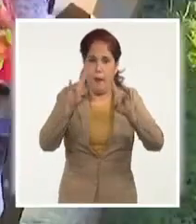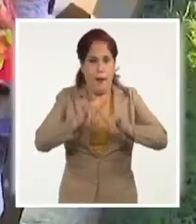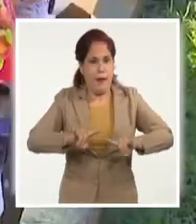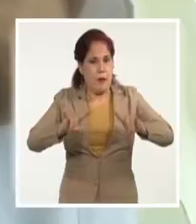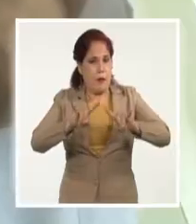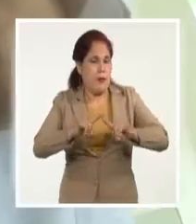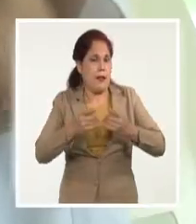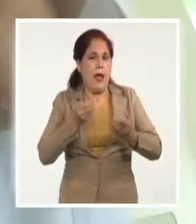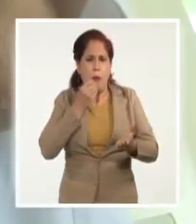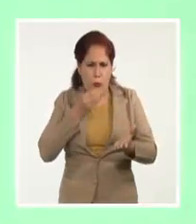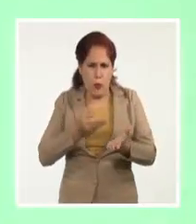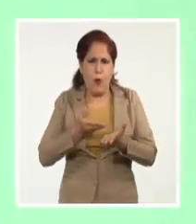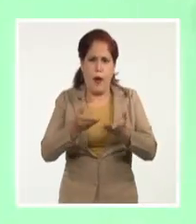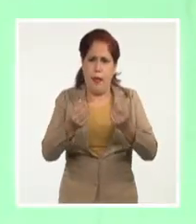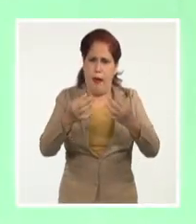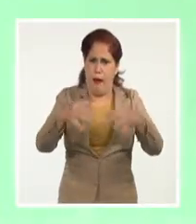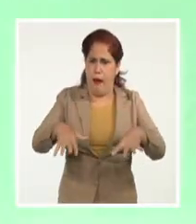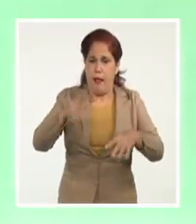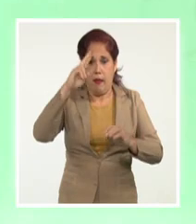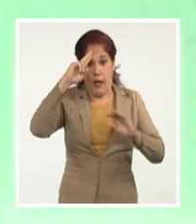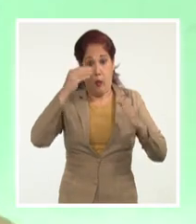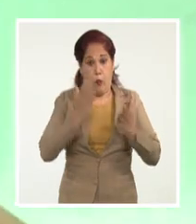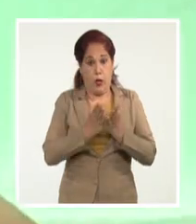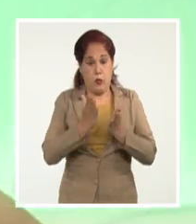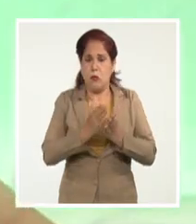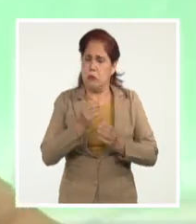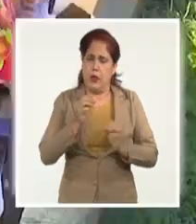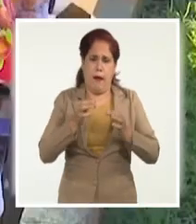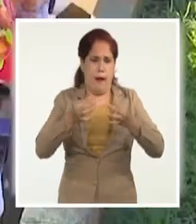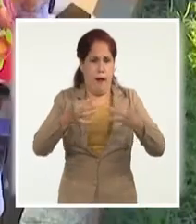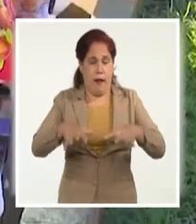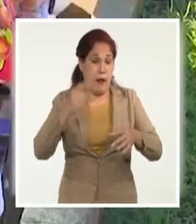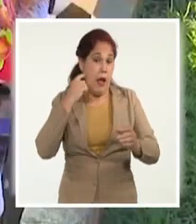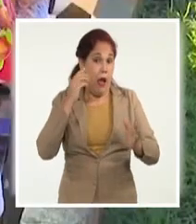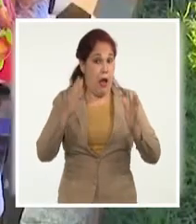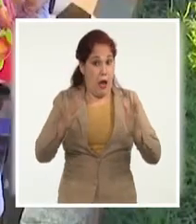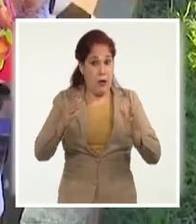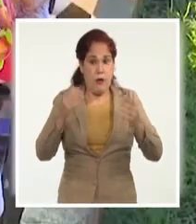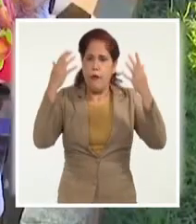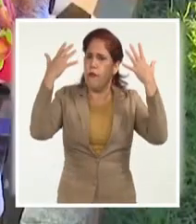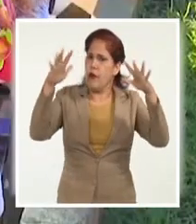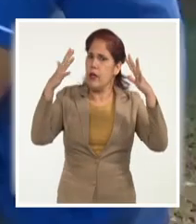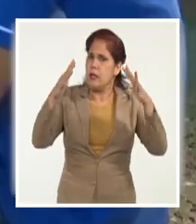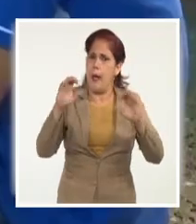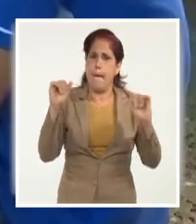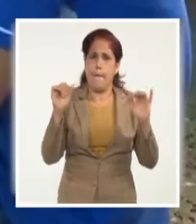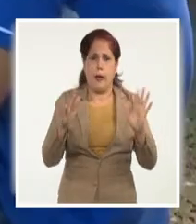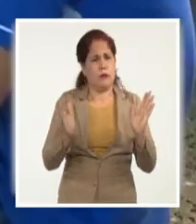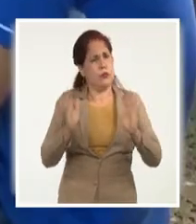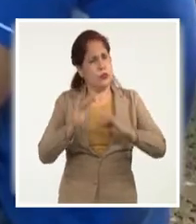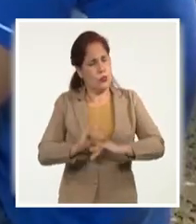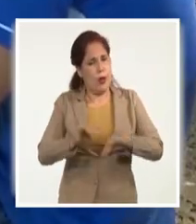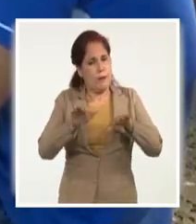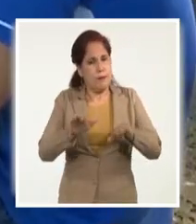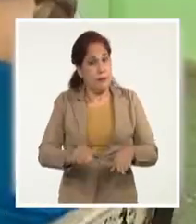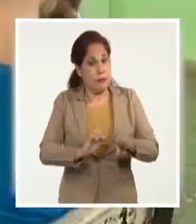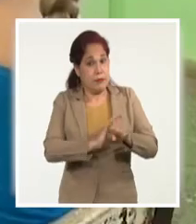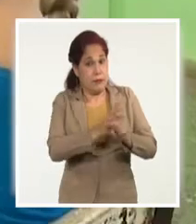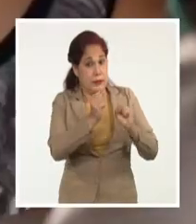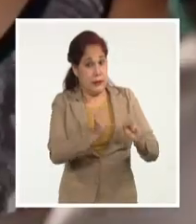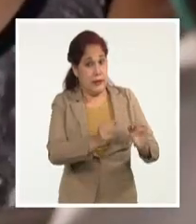a los servicios de salud y educación este año el agasajo no tuvo lugar en parques centros recreativos y